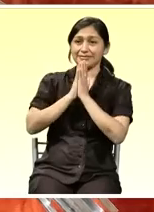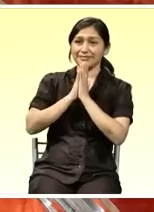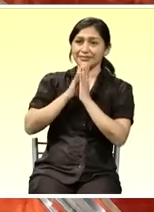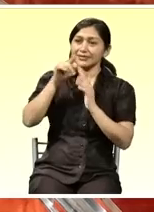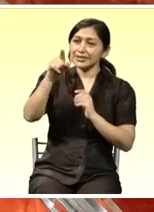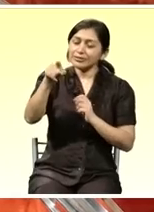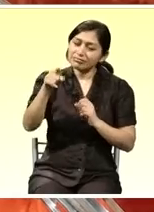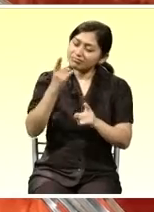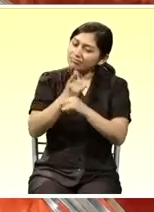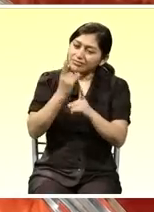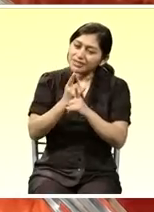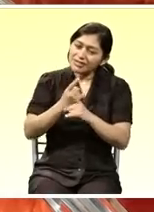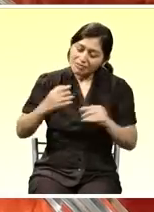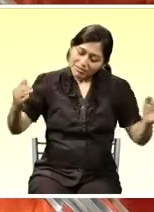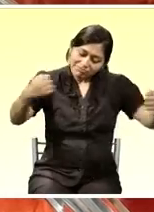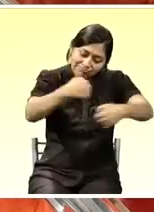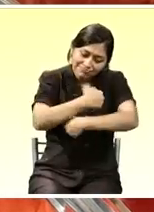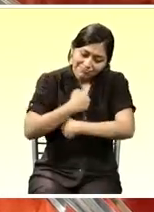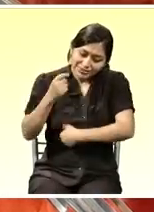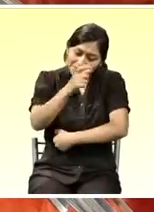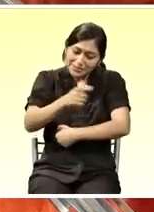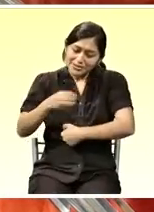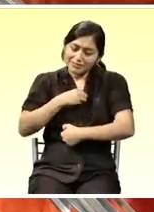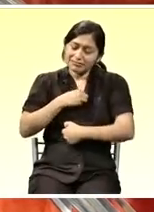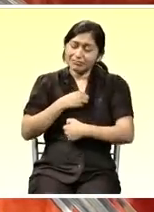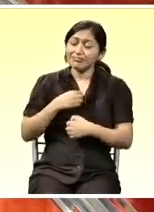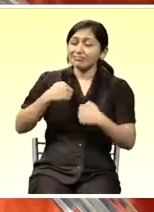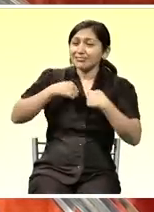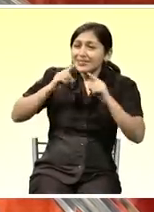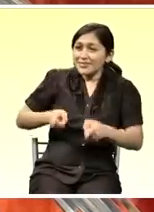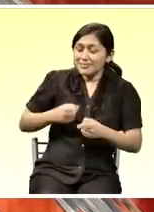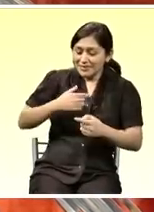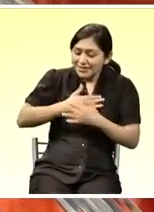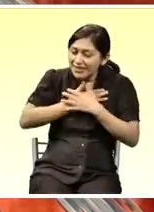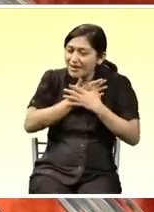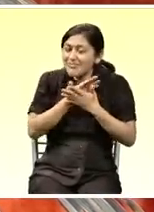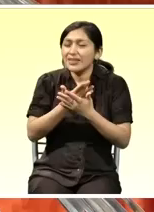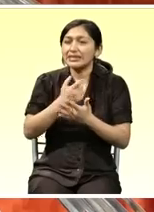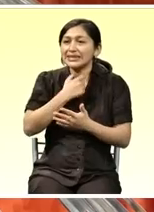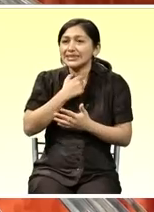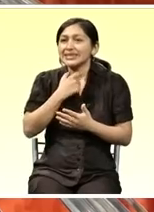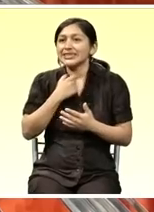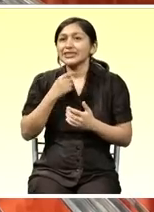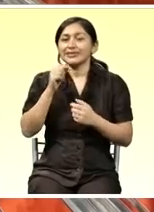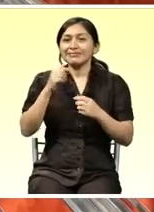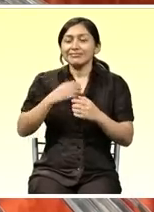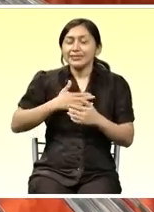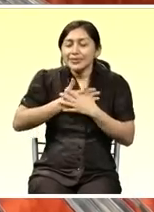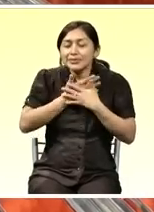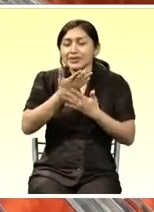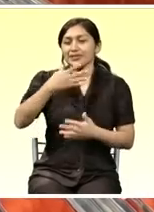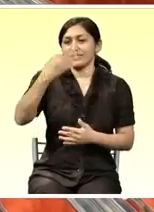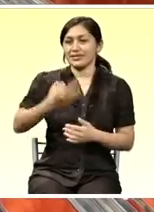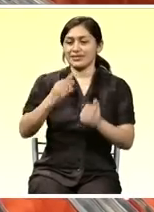de los pecadores. Socorre a uno que quiere amar sinceramente a nuestro Dios.